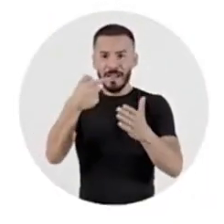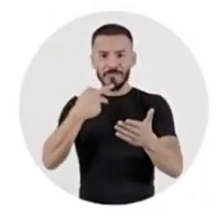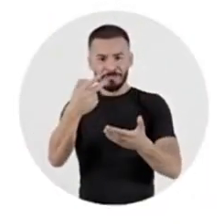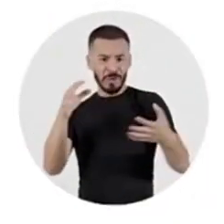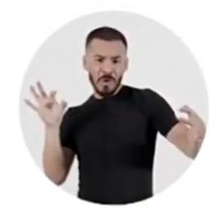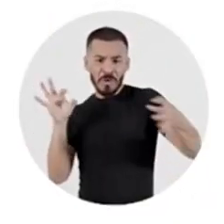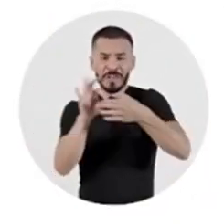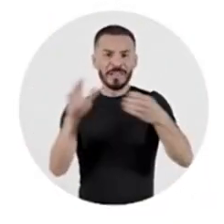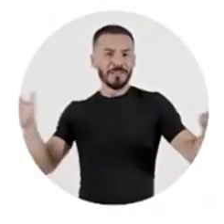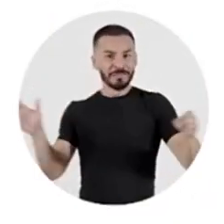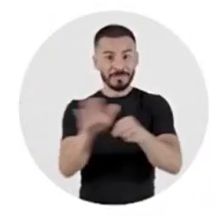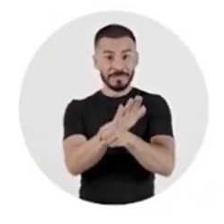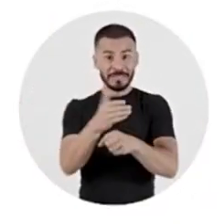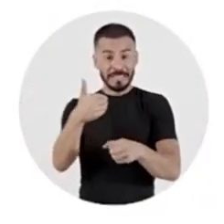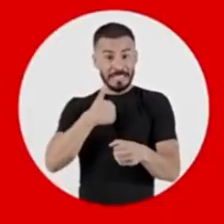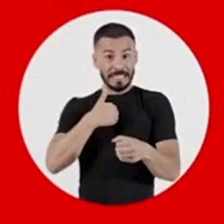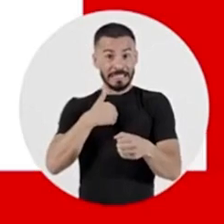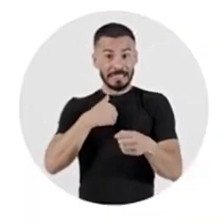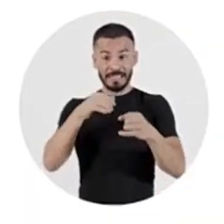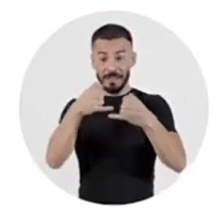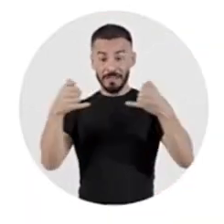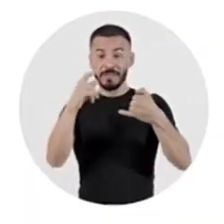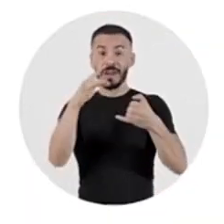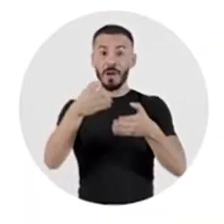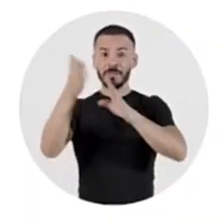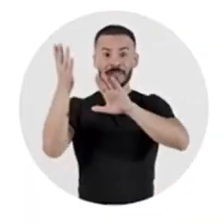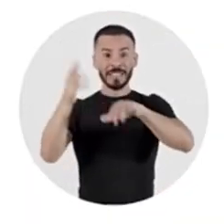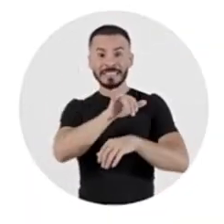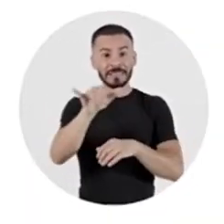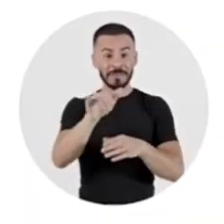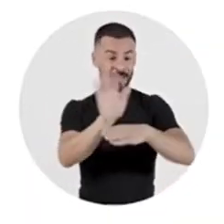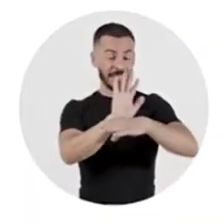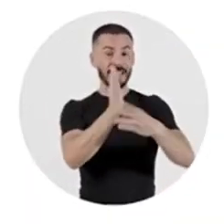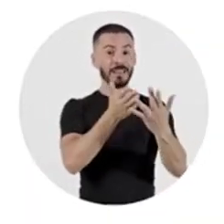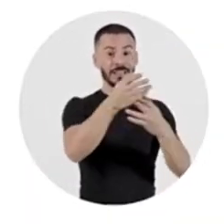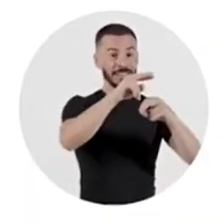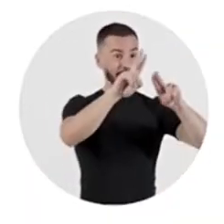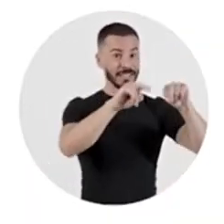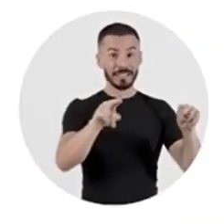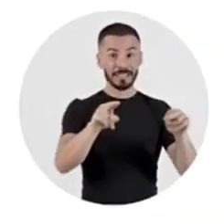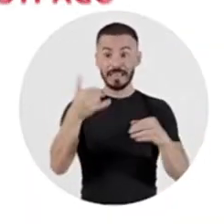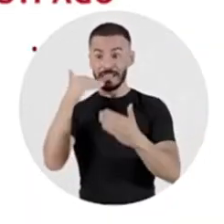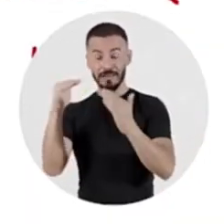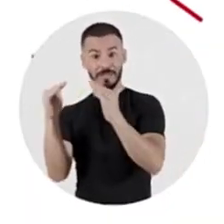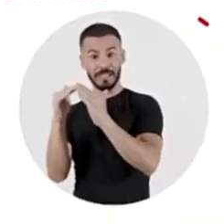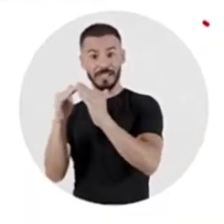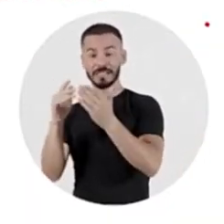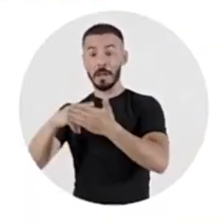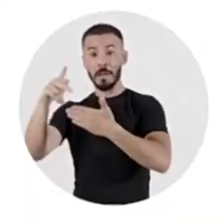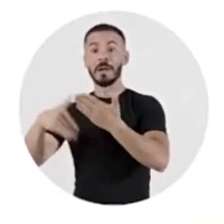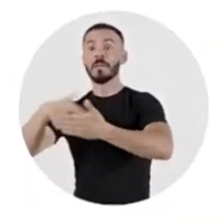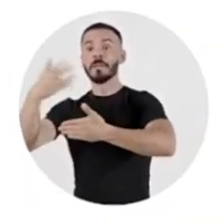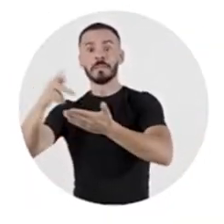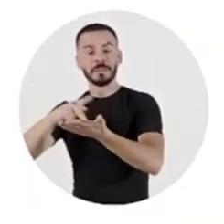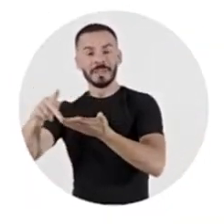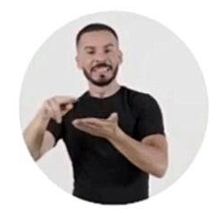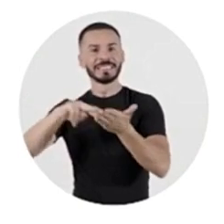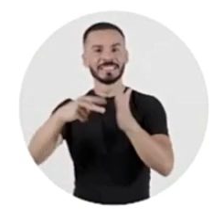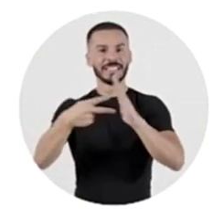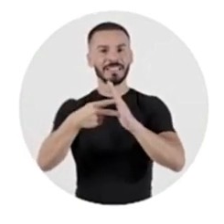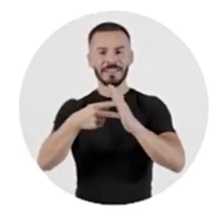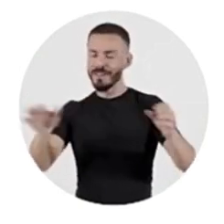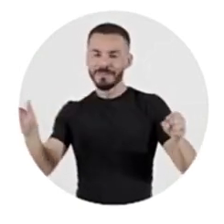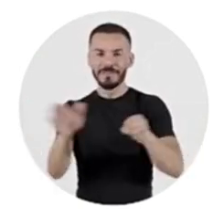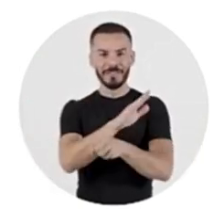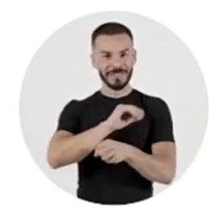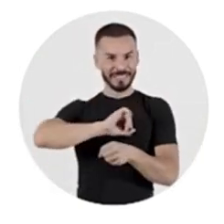estás full conectado. Porque si tenés fibra óptica simétrica, televisión digital, telefonía fija y plan pospago, sos